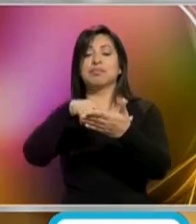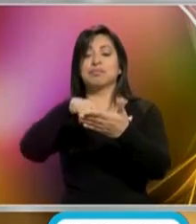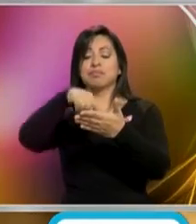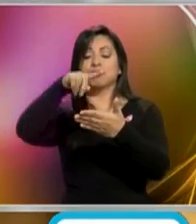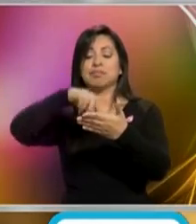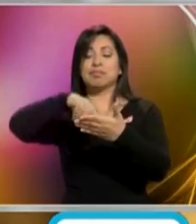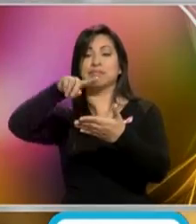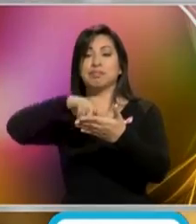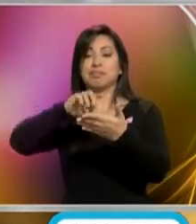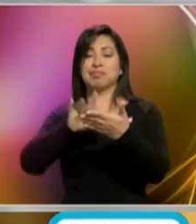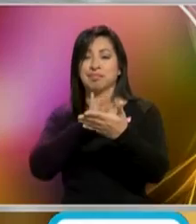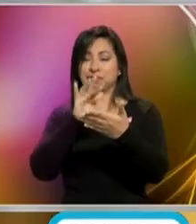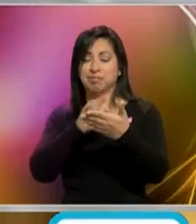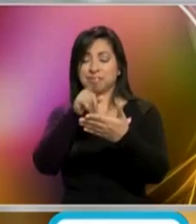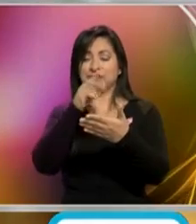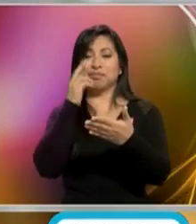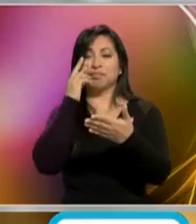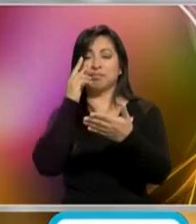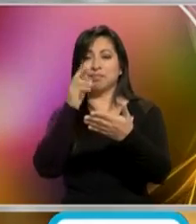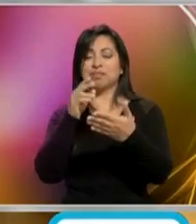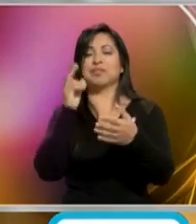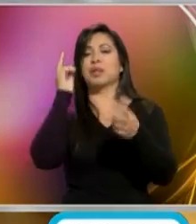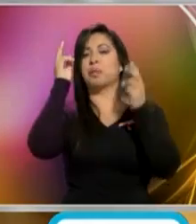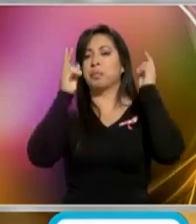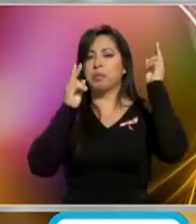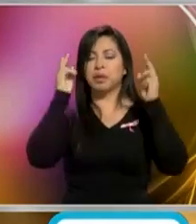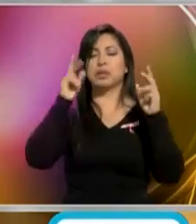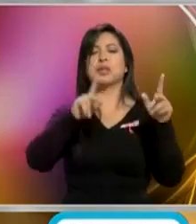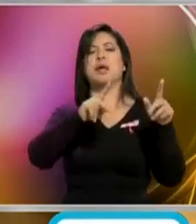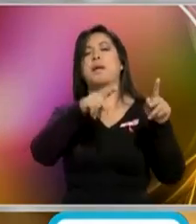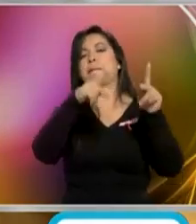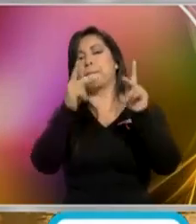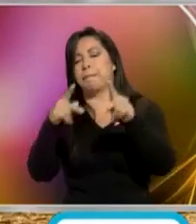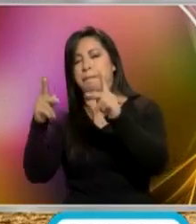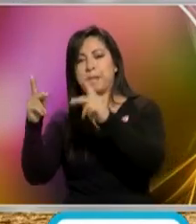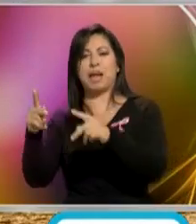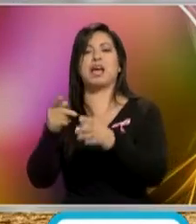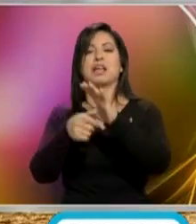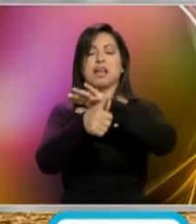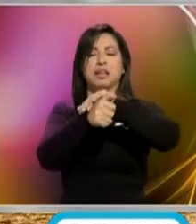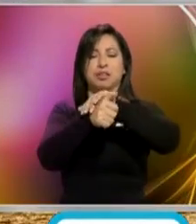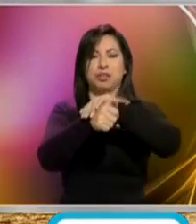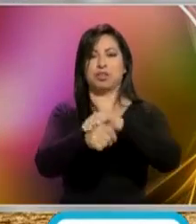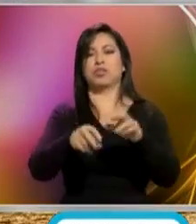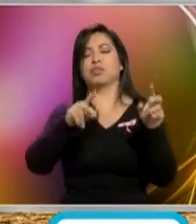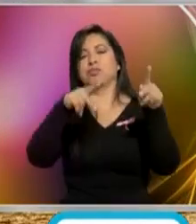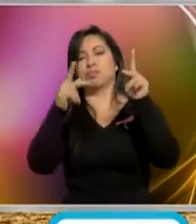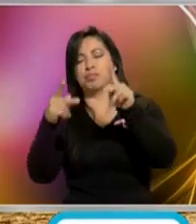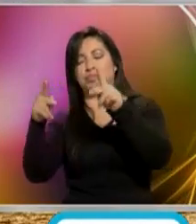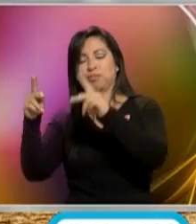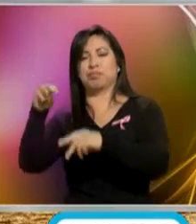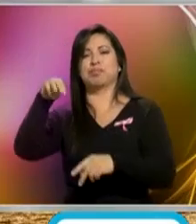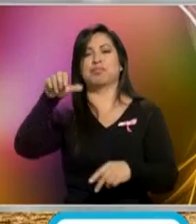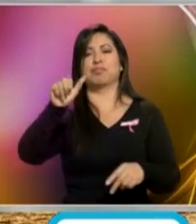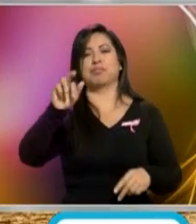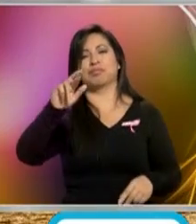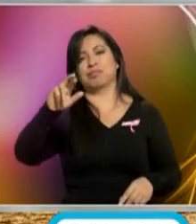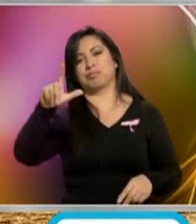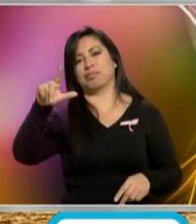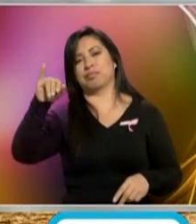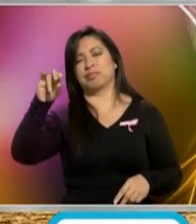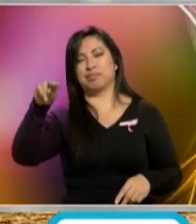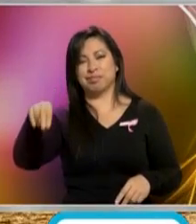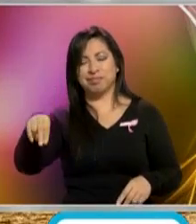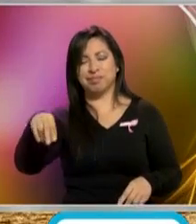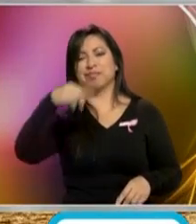las playas o los lugares que vale la pena visitar, Playa Tortugas, Playa Marlín, Playa Escénica, cosas que sean